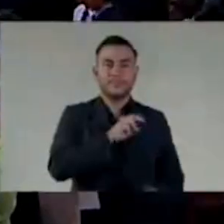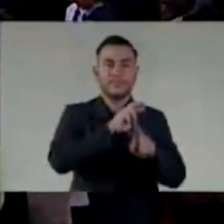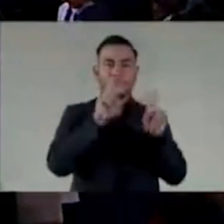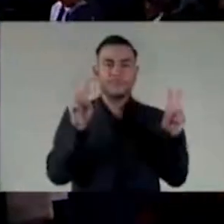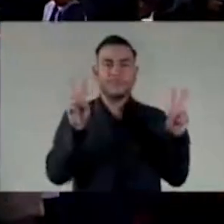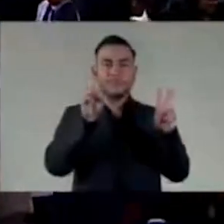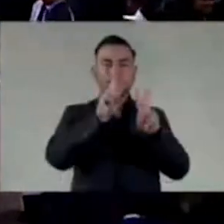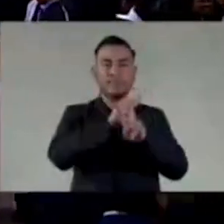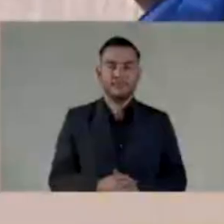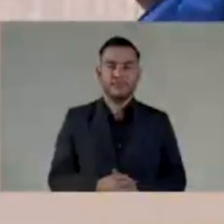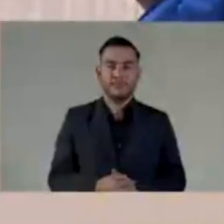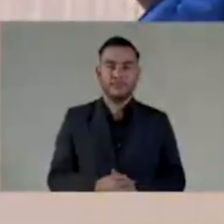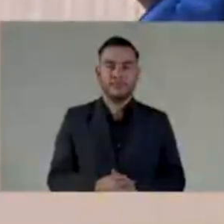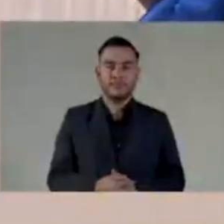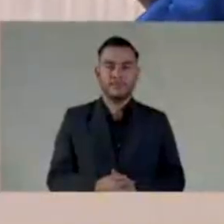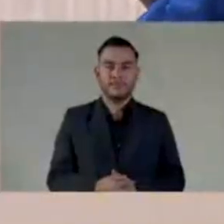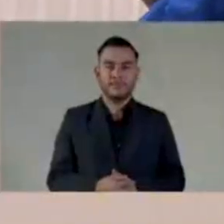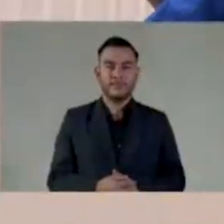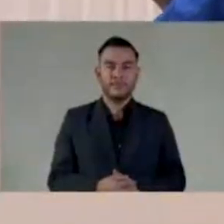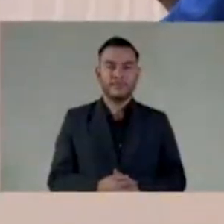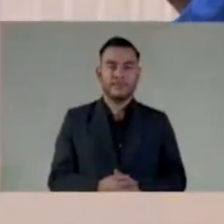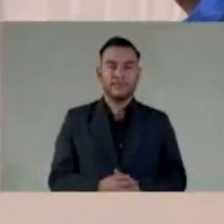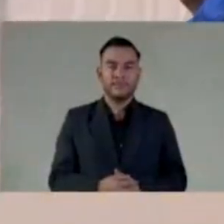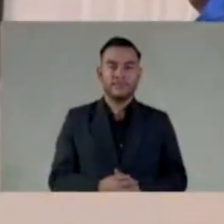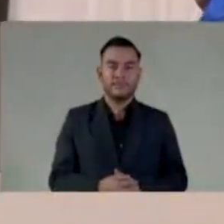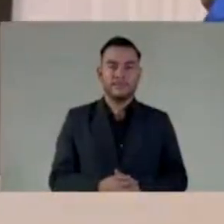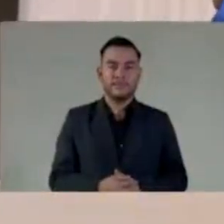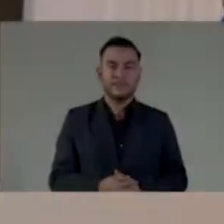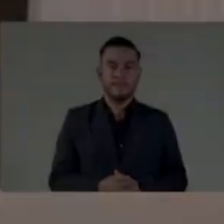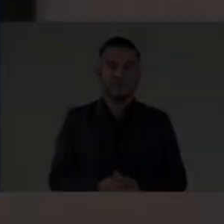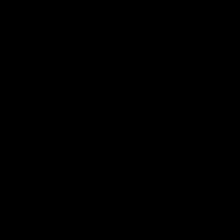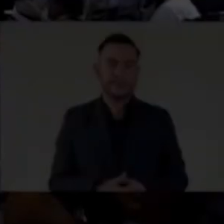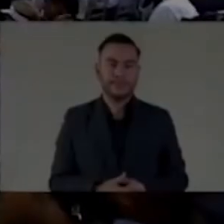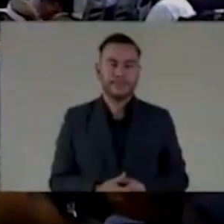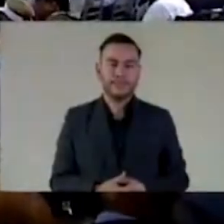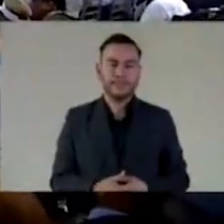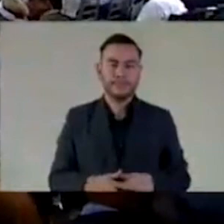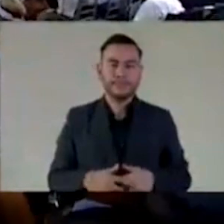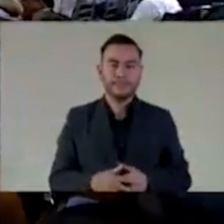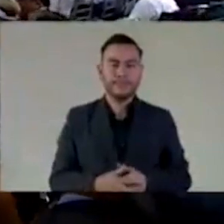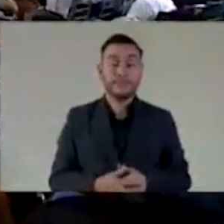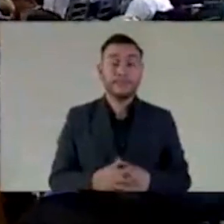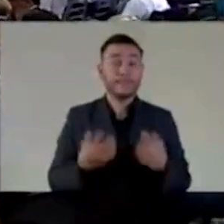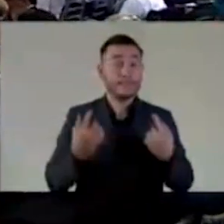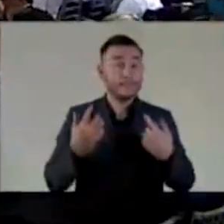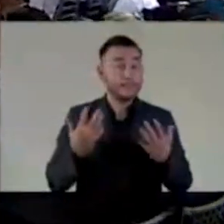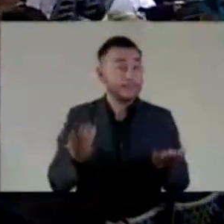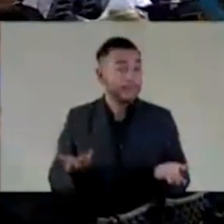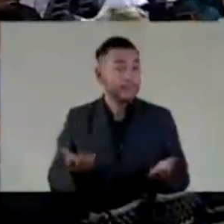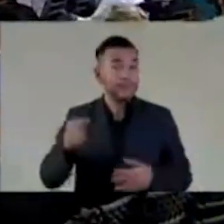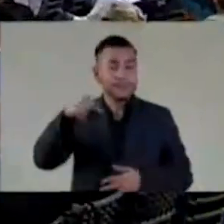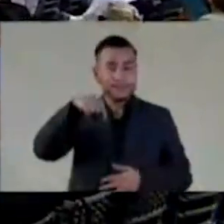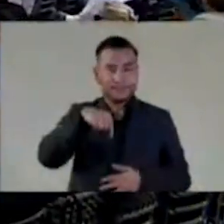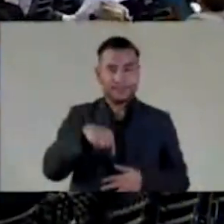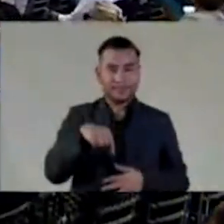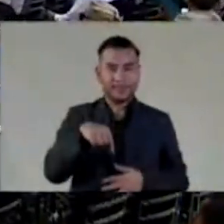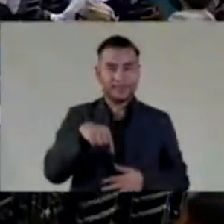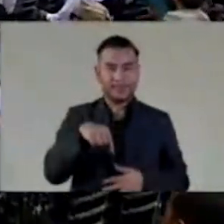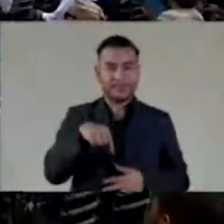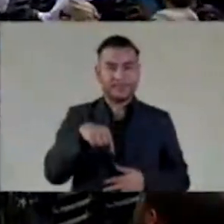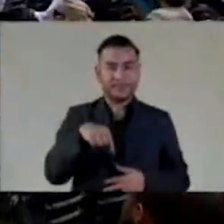nuestro nuevo presidente y esperamos que vengan cambios positivos en nuestro país pero a partir de hoy